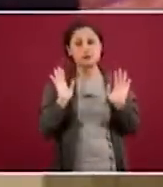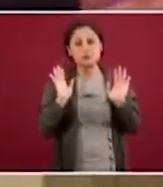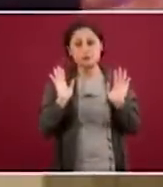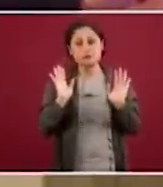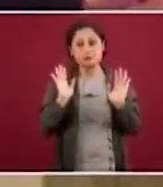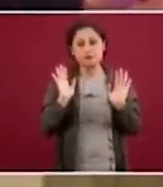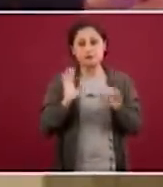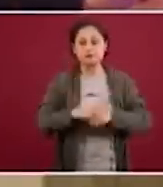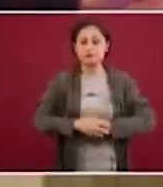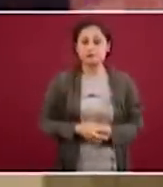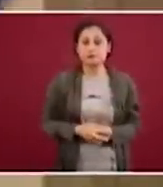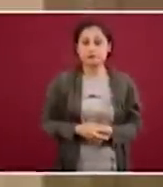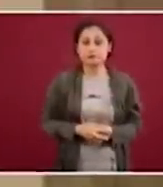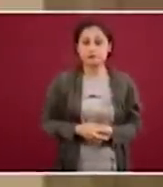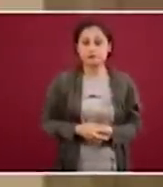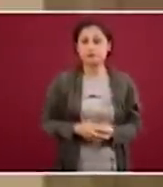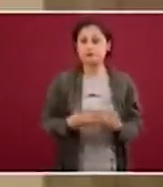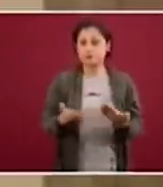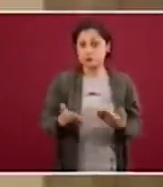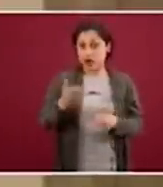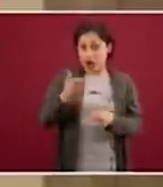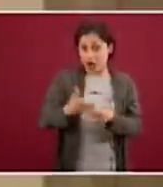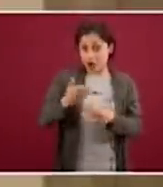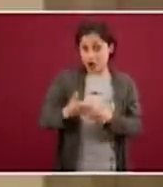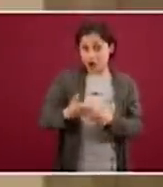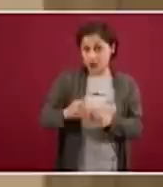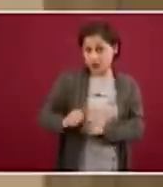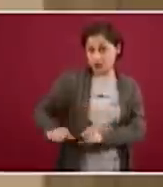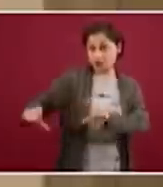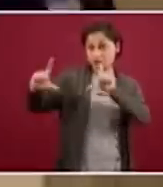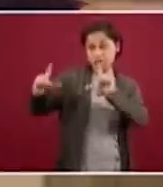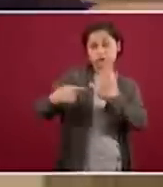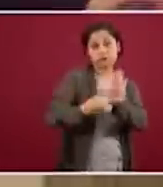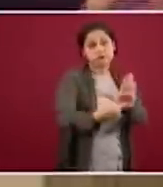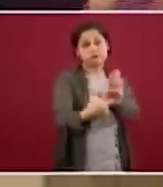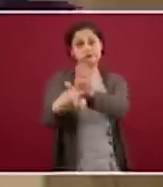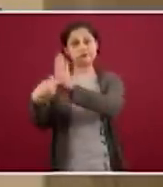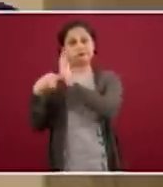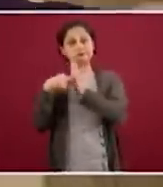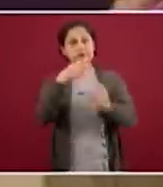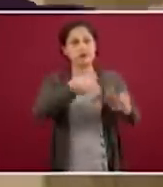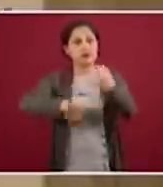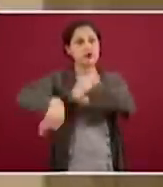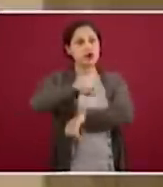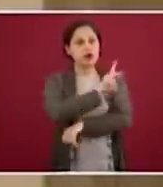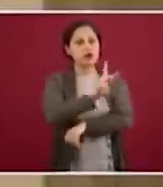Lo traemos aquí para que la población lo conozca, para que sepamos lo que no